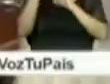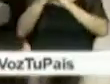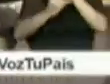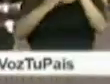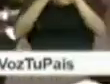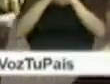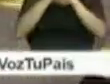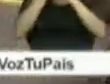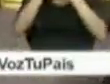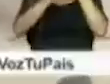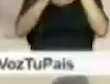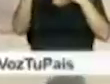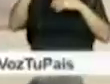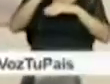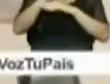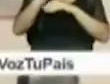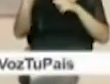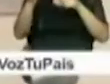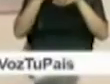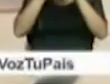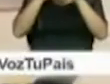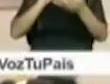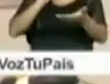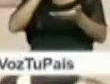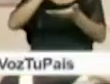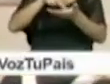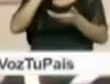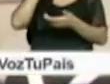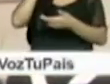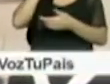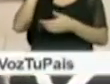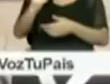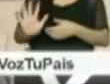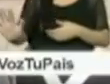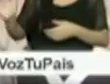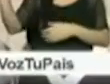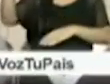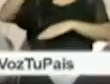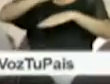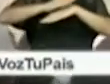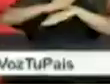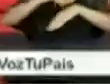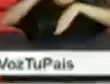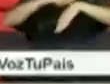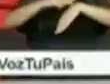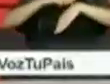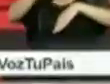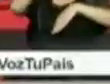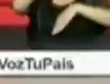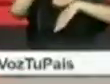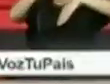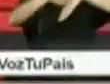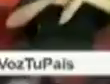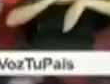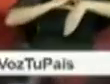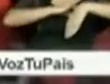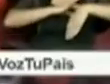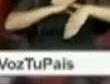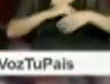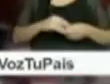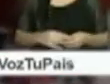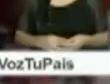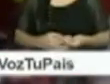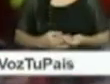visita de Xi Jinping a Ecuador es la primera escala del líder de la nación asiática en su gira que lo llevará también a Perú y Chile.